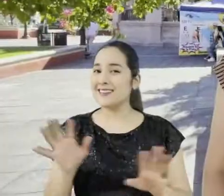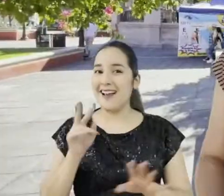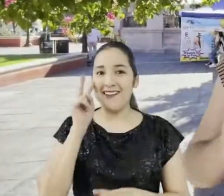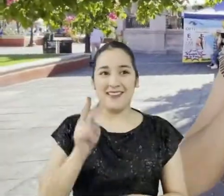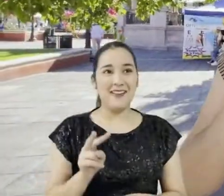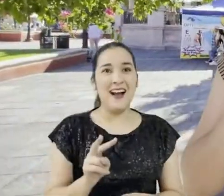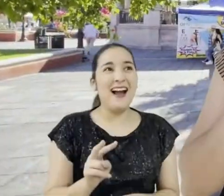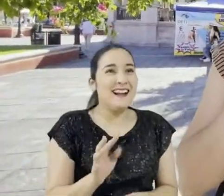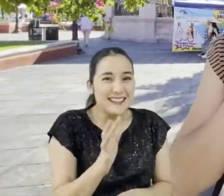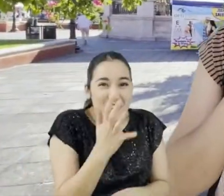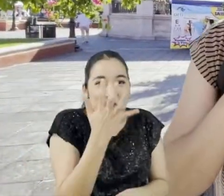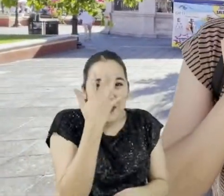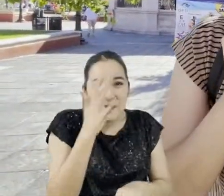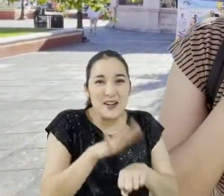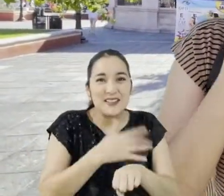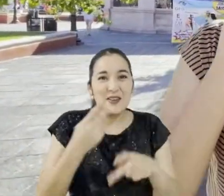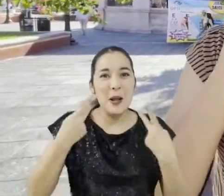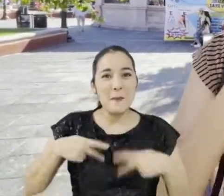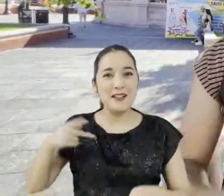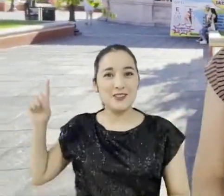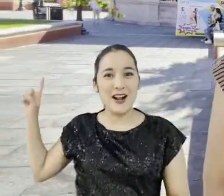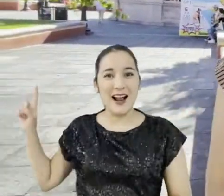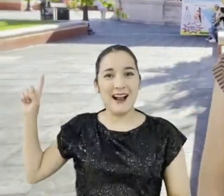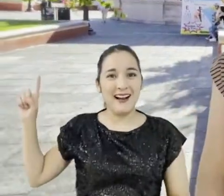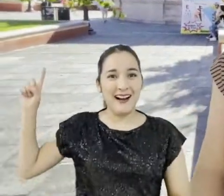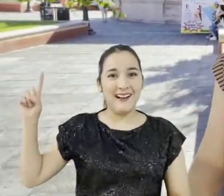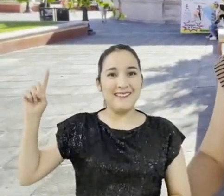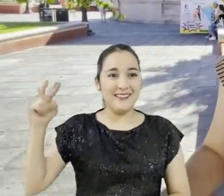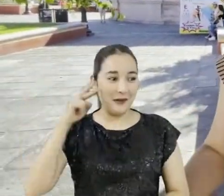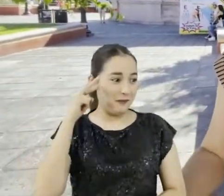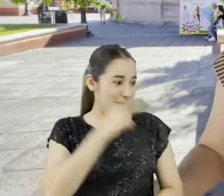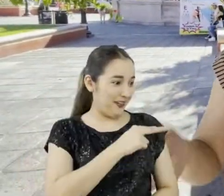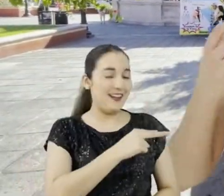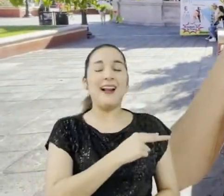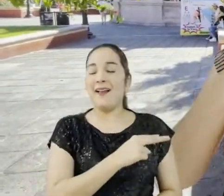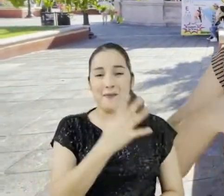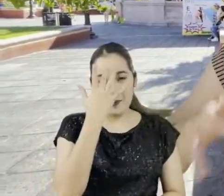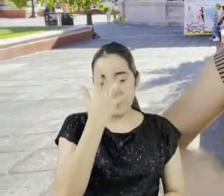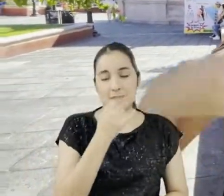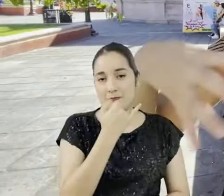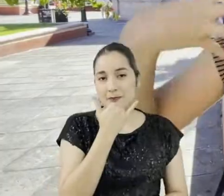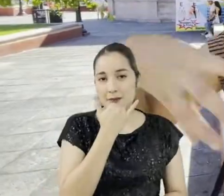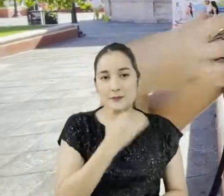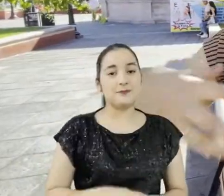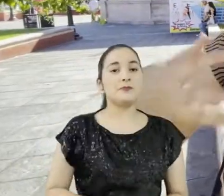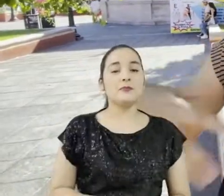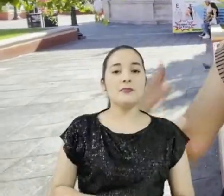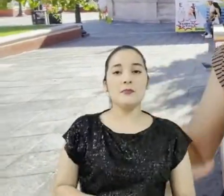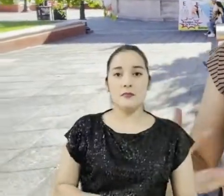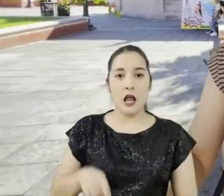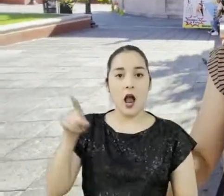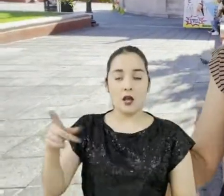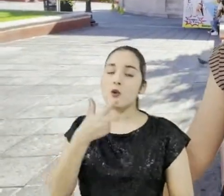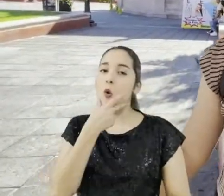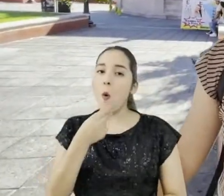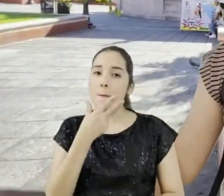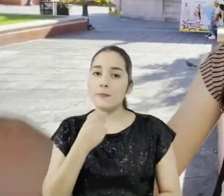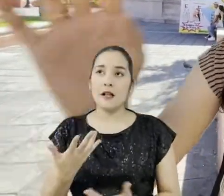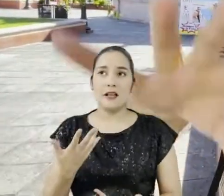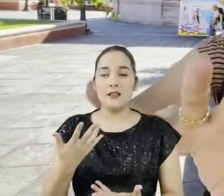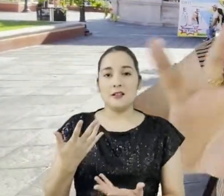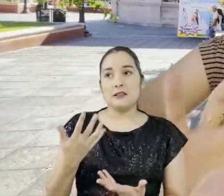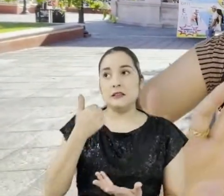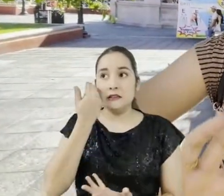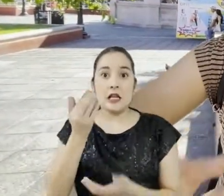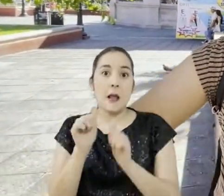Da vergüenza hacer eso, chicos, da vergüenza. Pues bueno, les decía, era un señor adulto y sí, como que estaba intentando comprar pan y pedirlo,